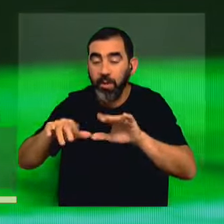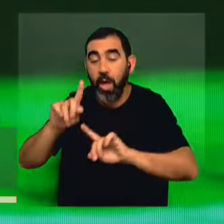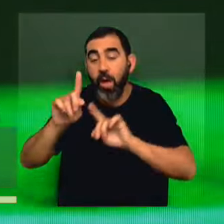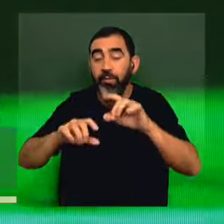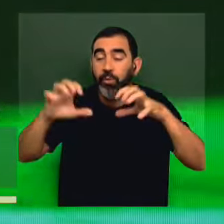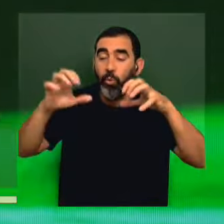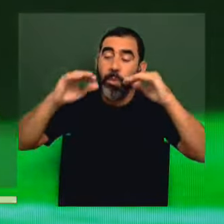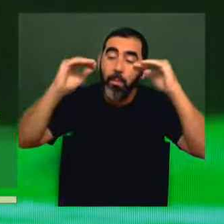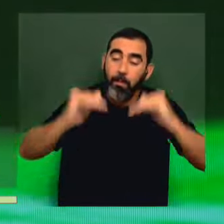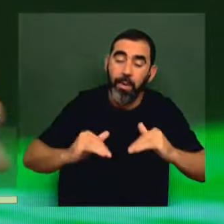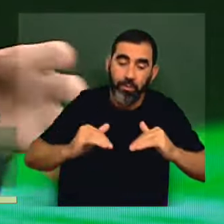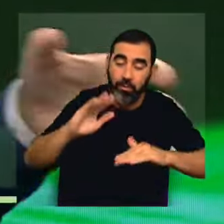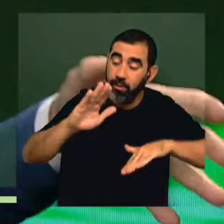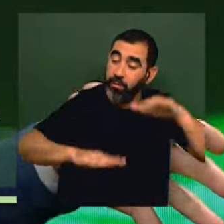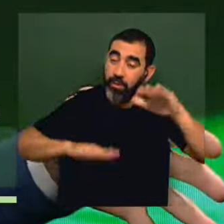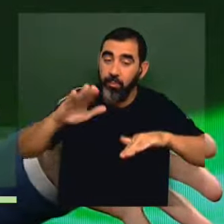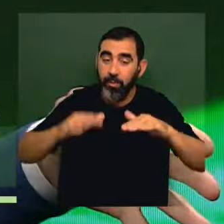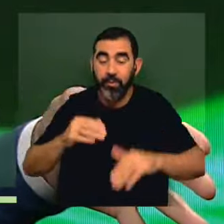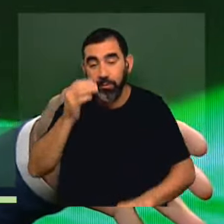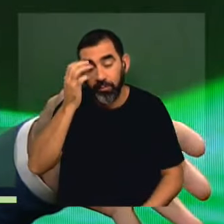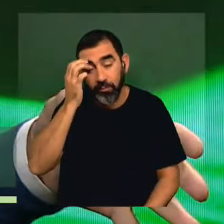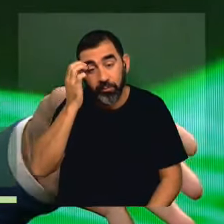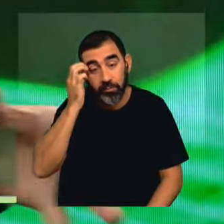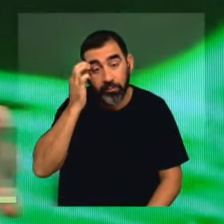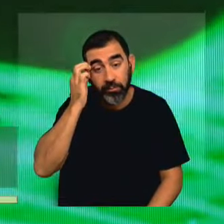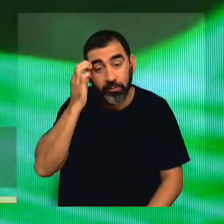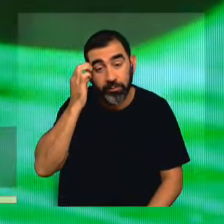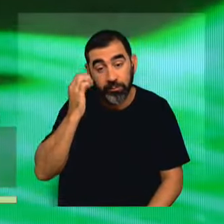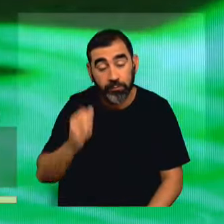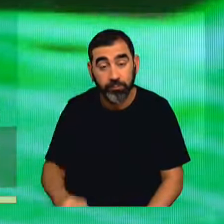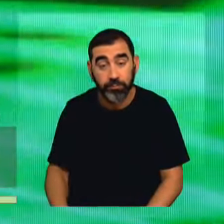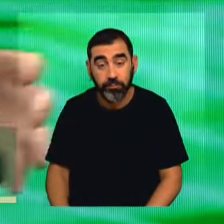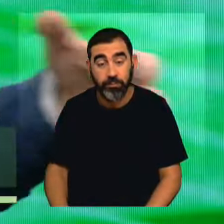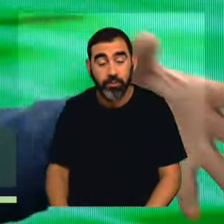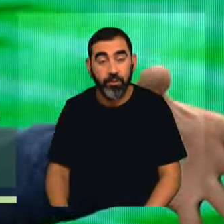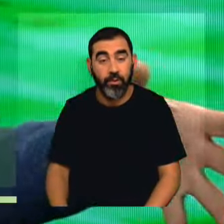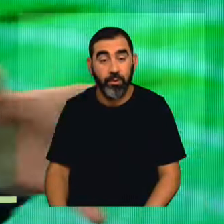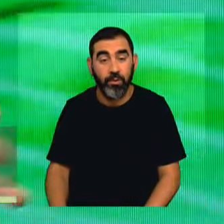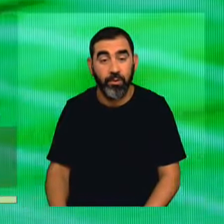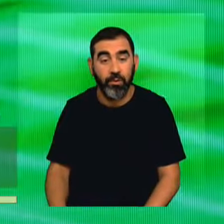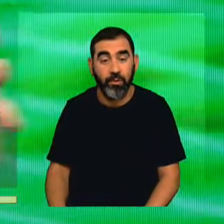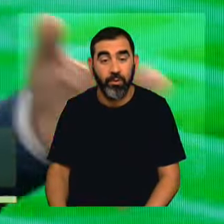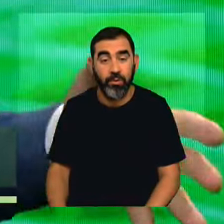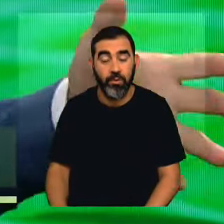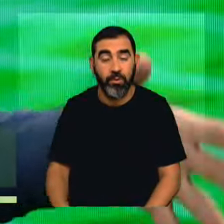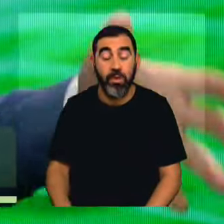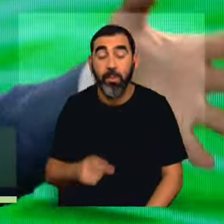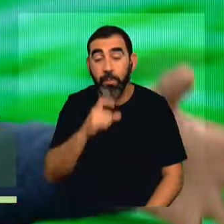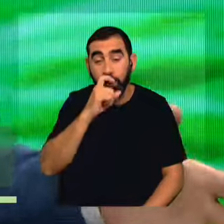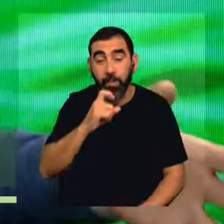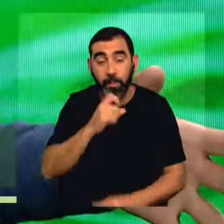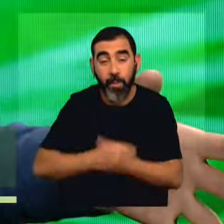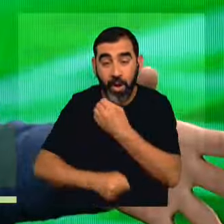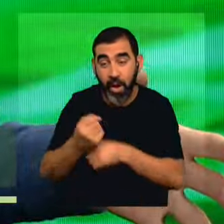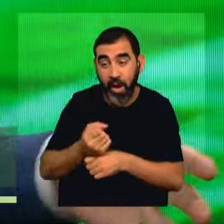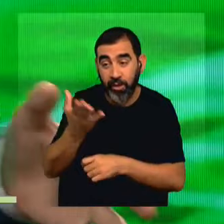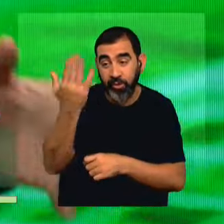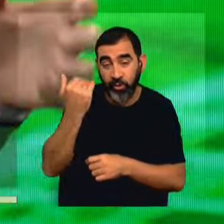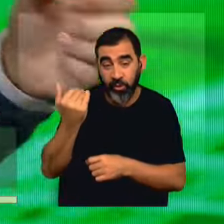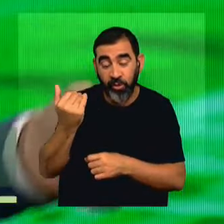fases justamente hace lo contrario Sí o sea hace que que no lleva en Uruguay en marzo del año pasado